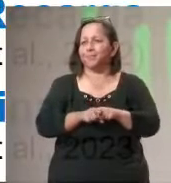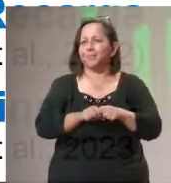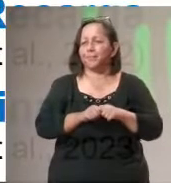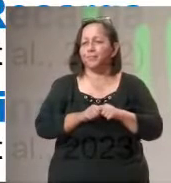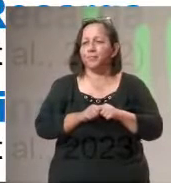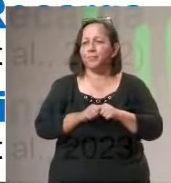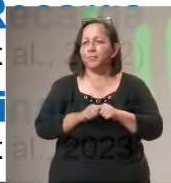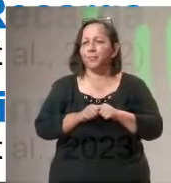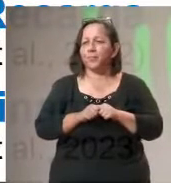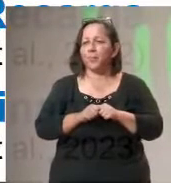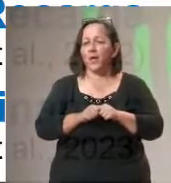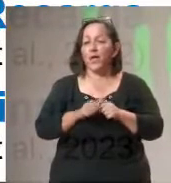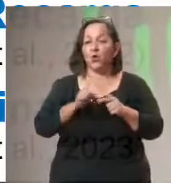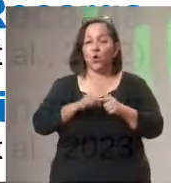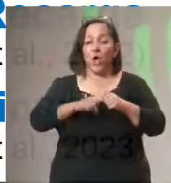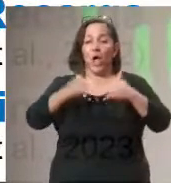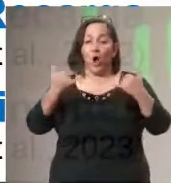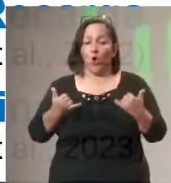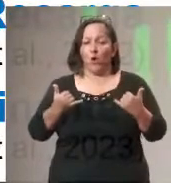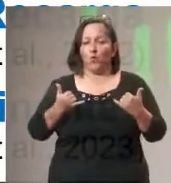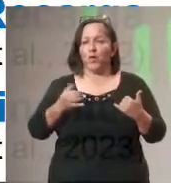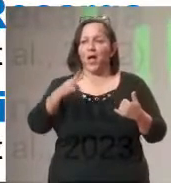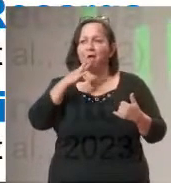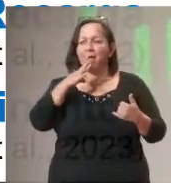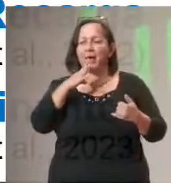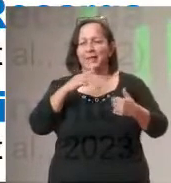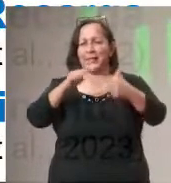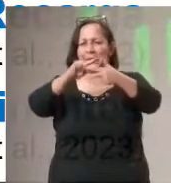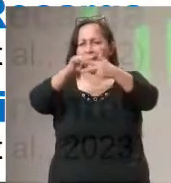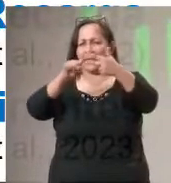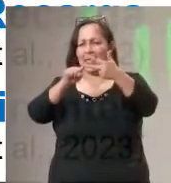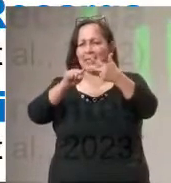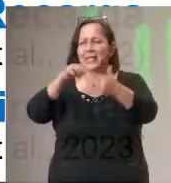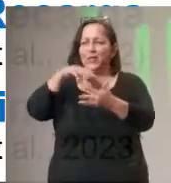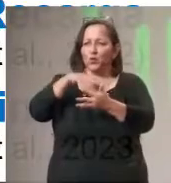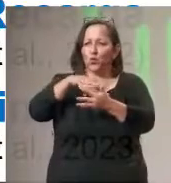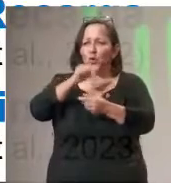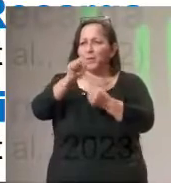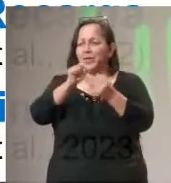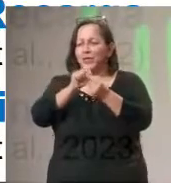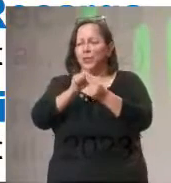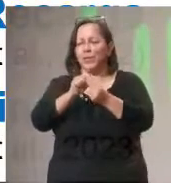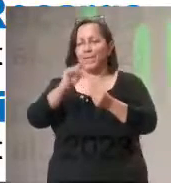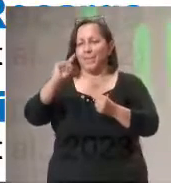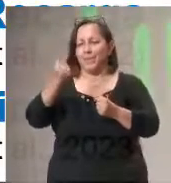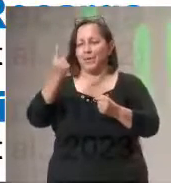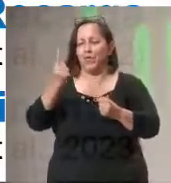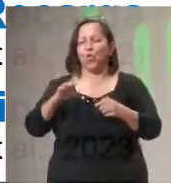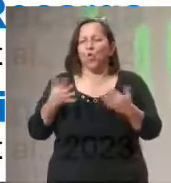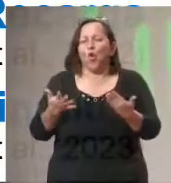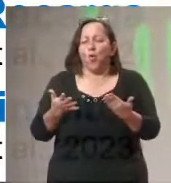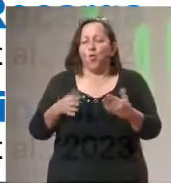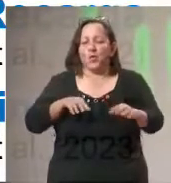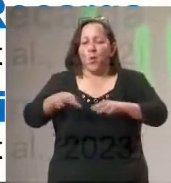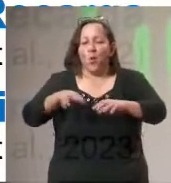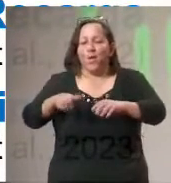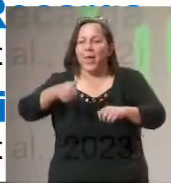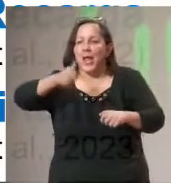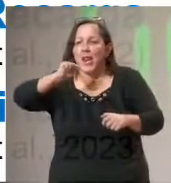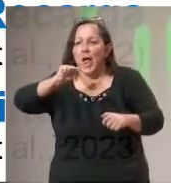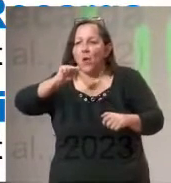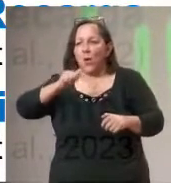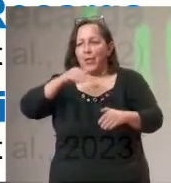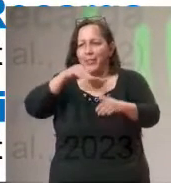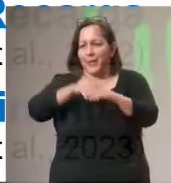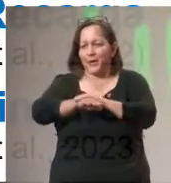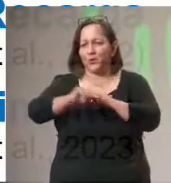Entonces, voy a hablar de 3 estudios específicos. El primero es cómo se mueve el agua en el acueducto.